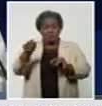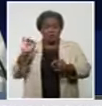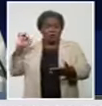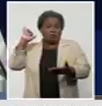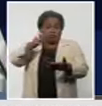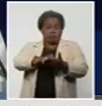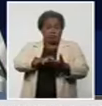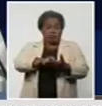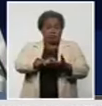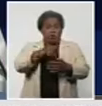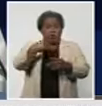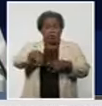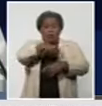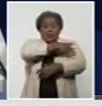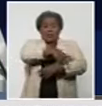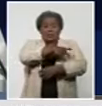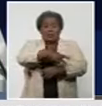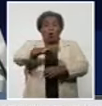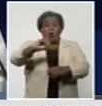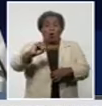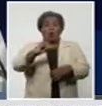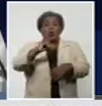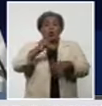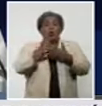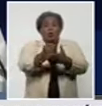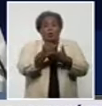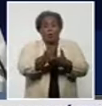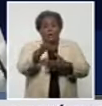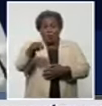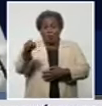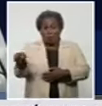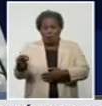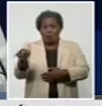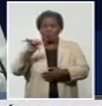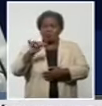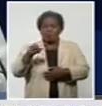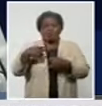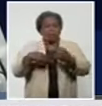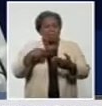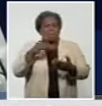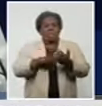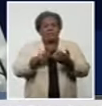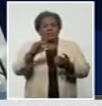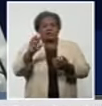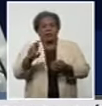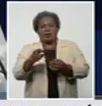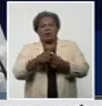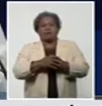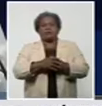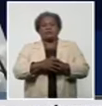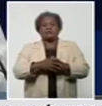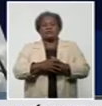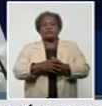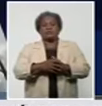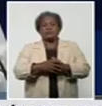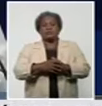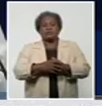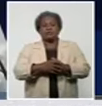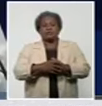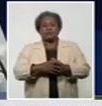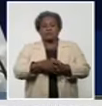eso está limitado en estos momentos, pero me estoy refiriendo a nuestros colaboradores, que